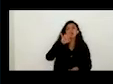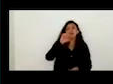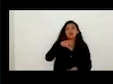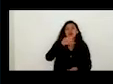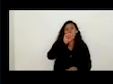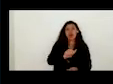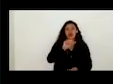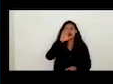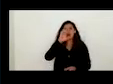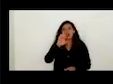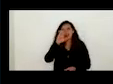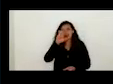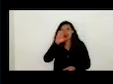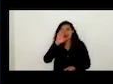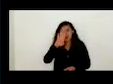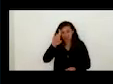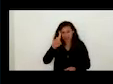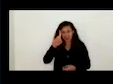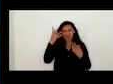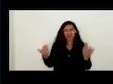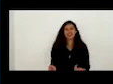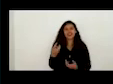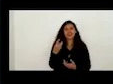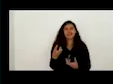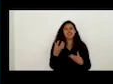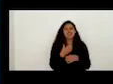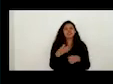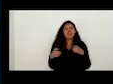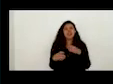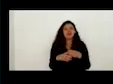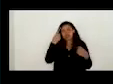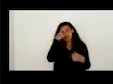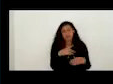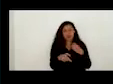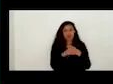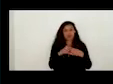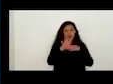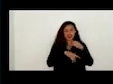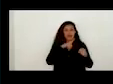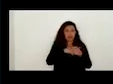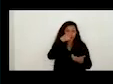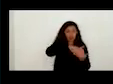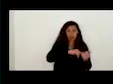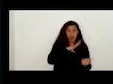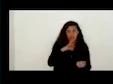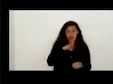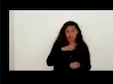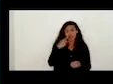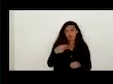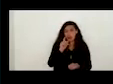D, que generalmente son vitaminas que vienen en productos de origen animal, que lo aportan, pero también algunos